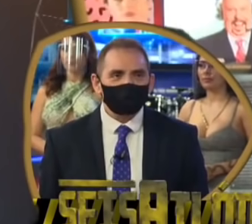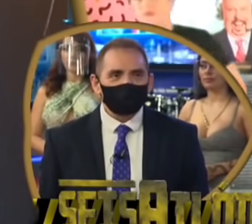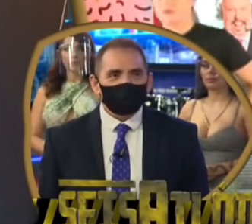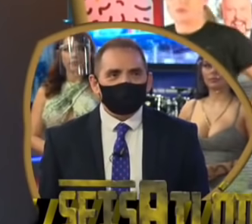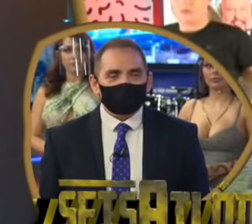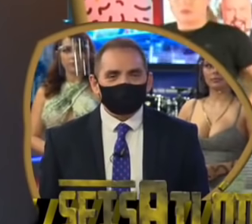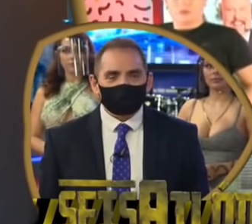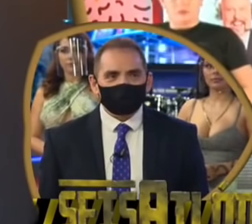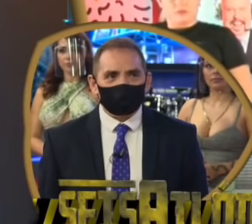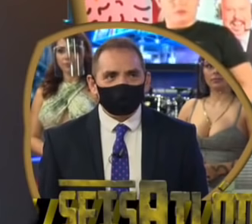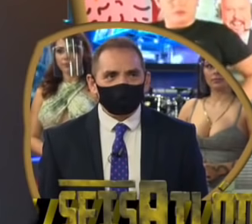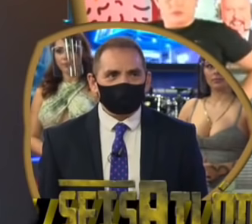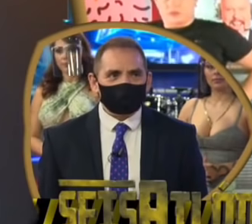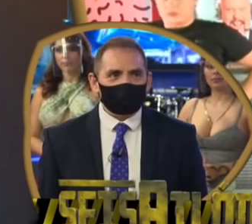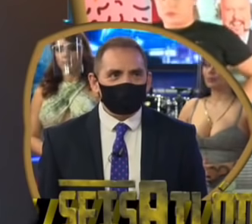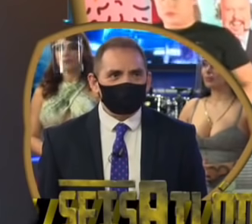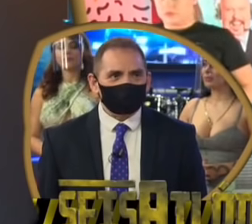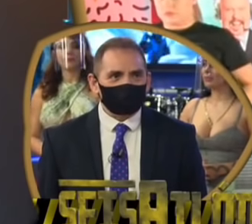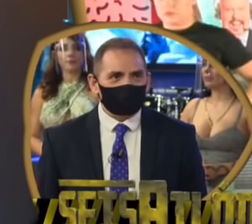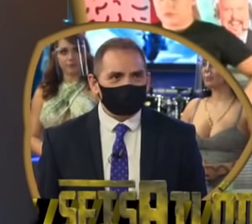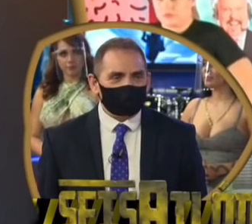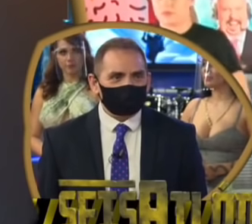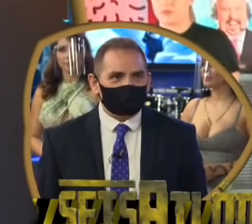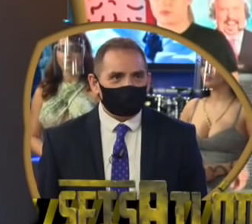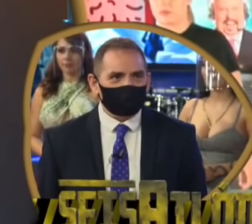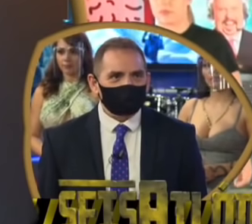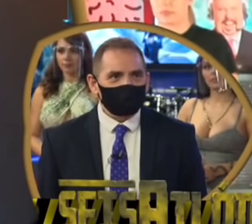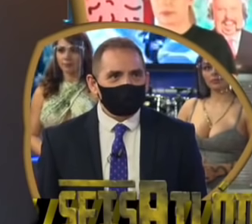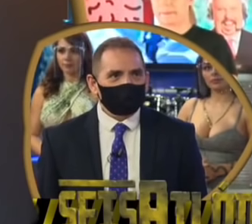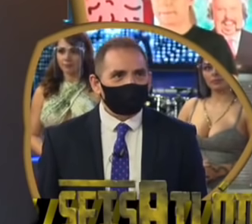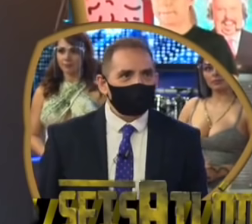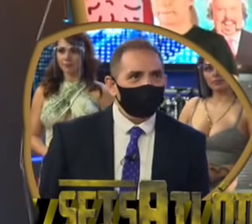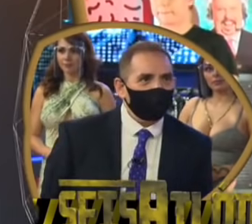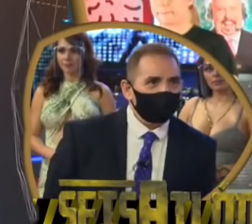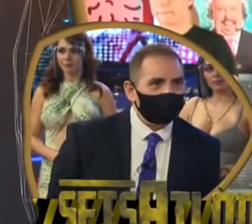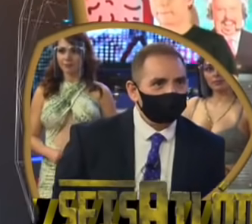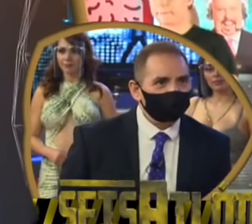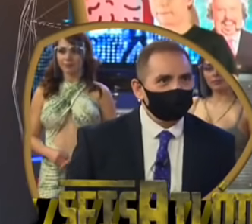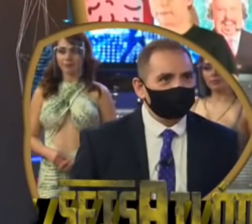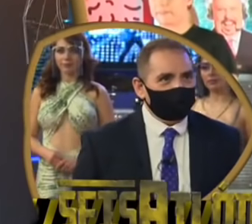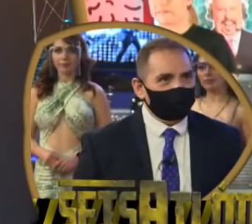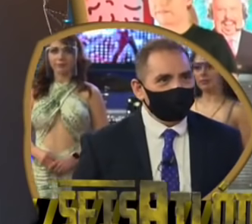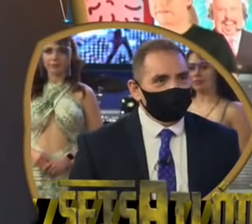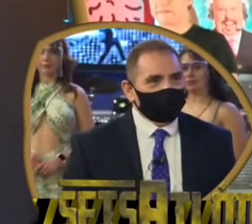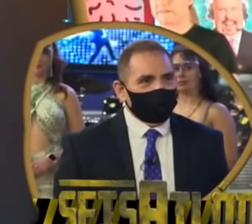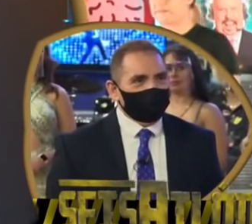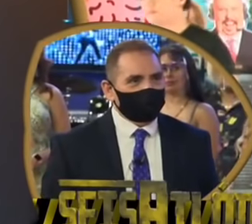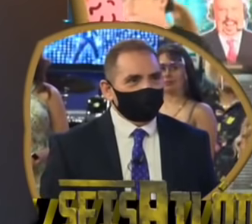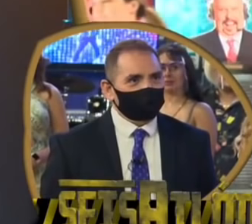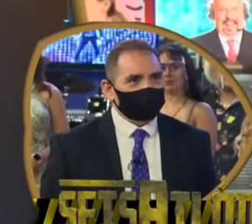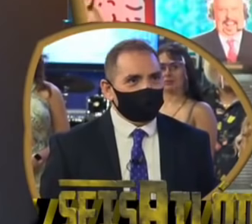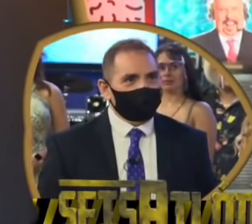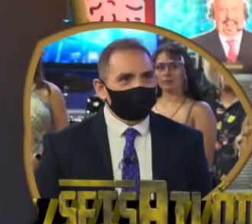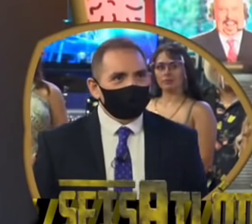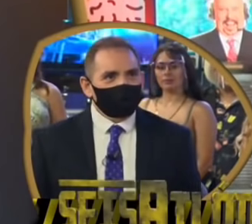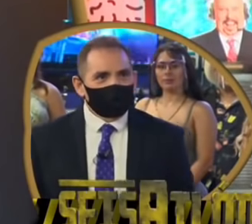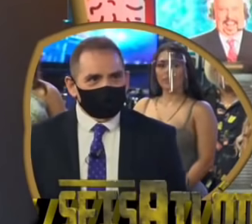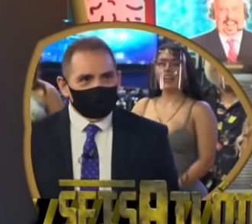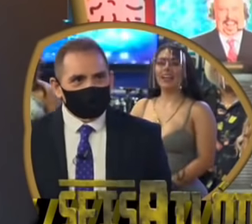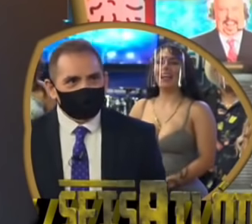ustedes para hacer el circuito. Y si están listos, entonces ya los dejamos, porque veo que atrás de usted hay alguien que está...